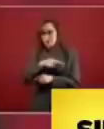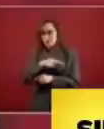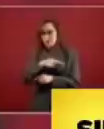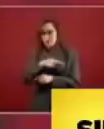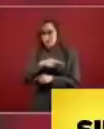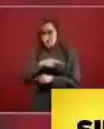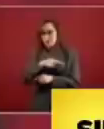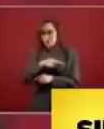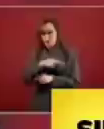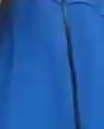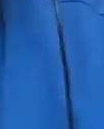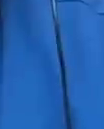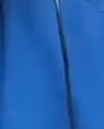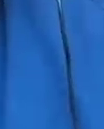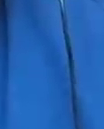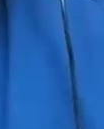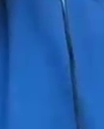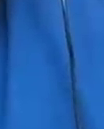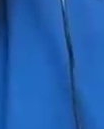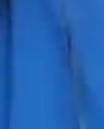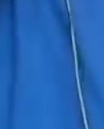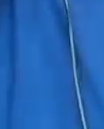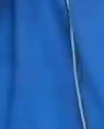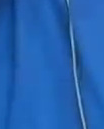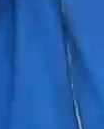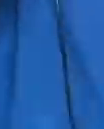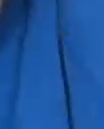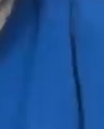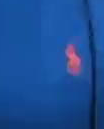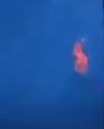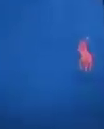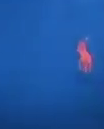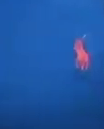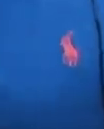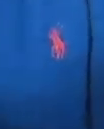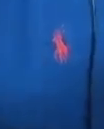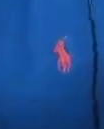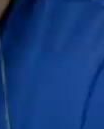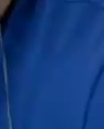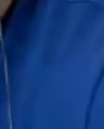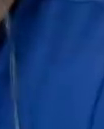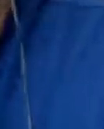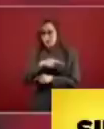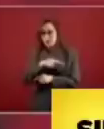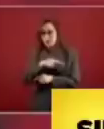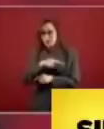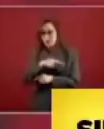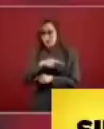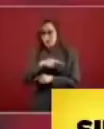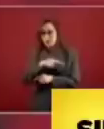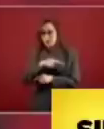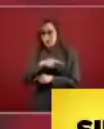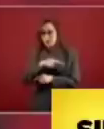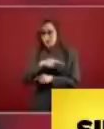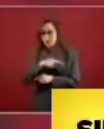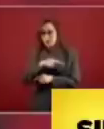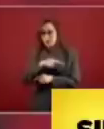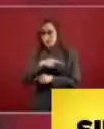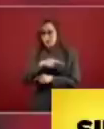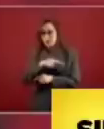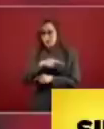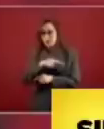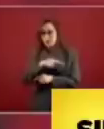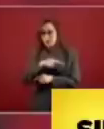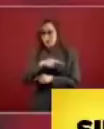países y de qué manera evolucionó se va a quedar alfaro no sé saben que si se los va a responder el doctor gatel